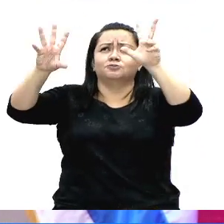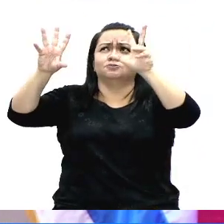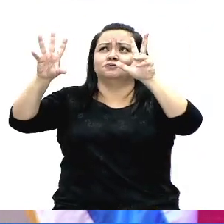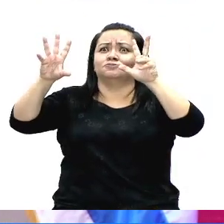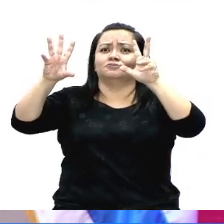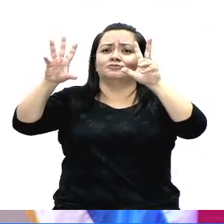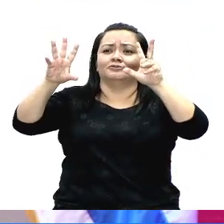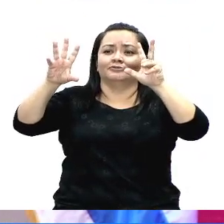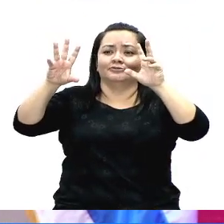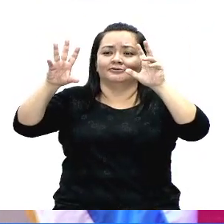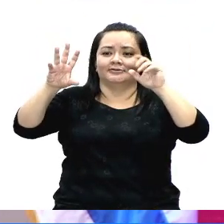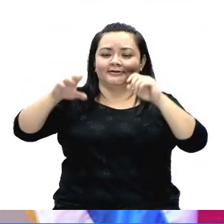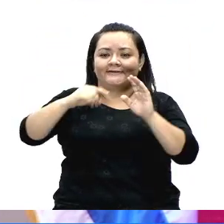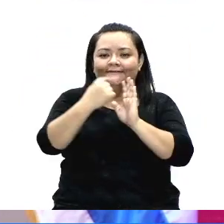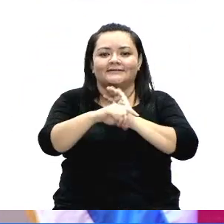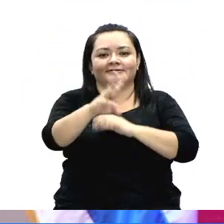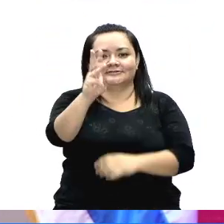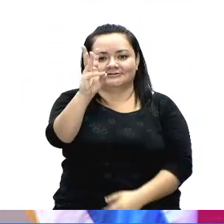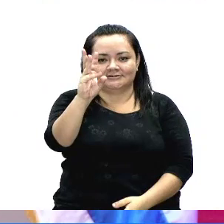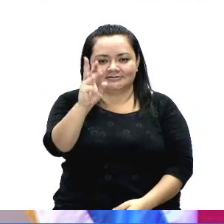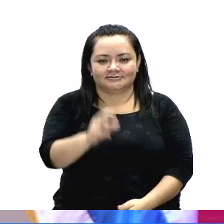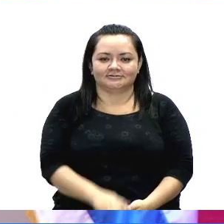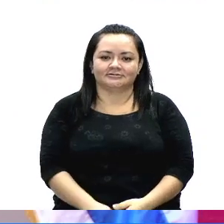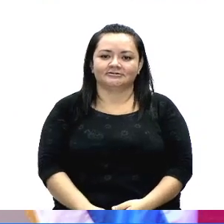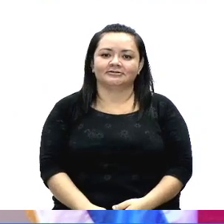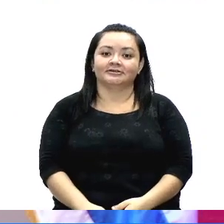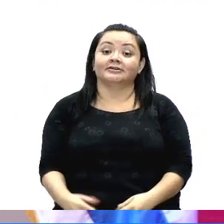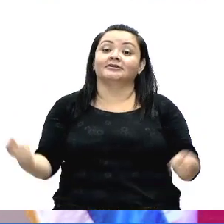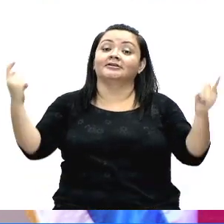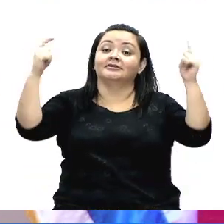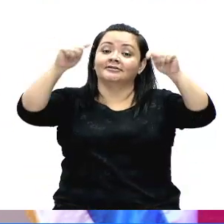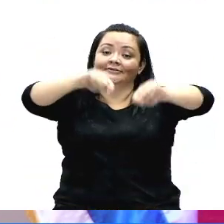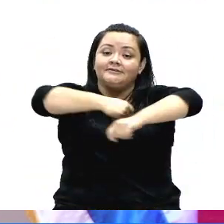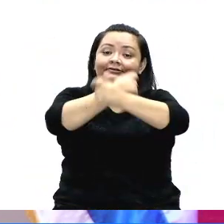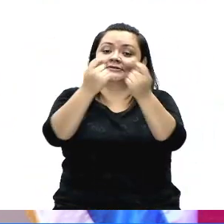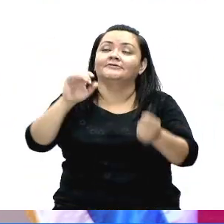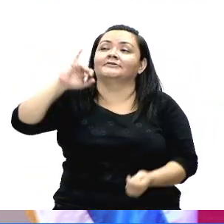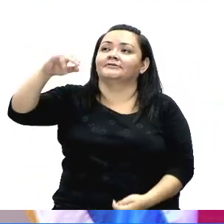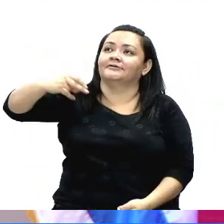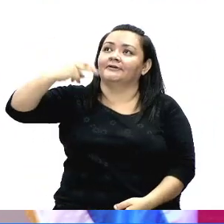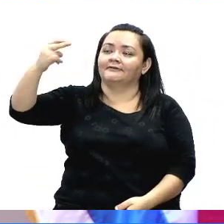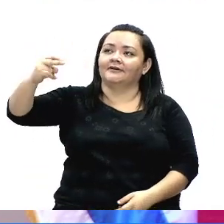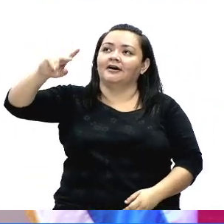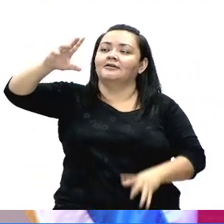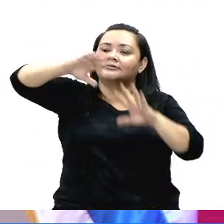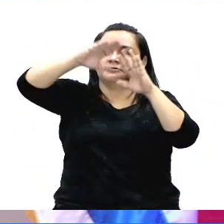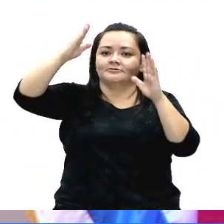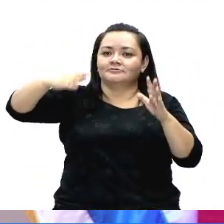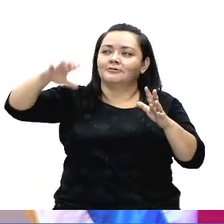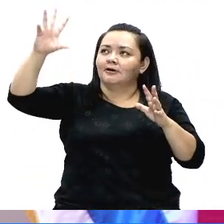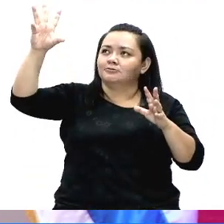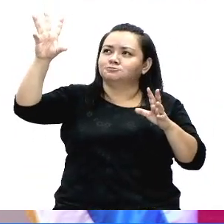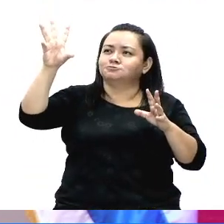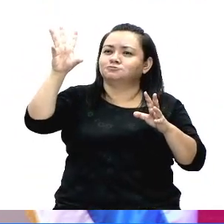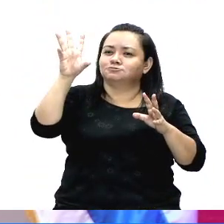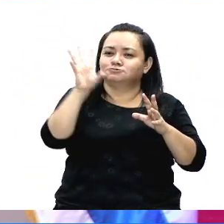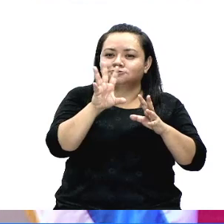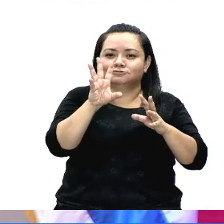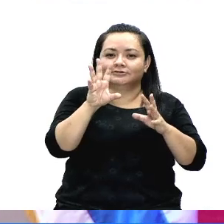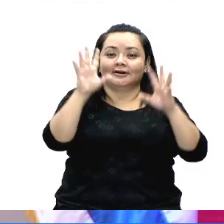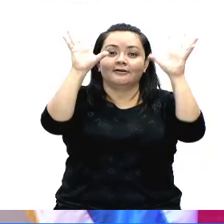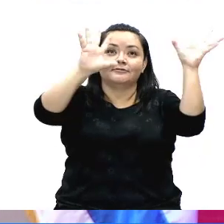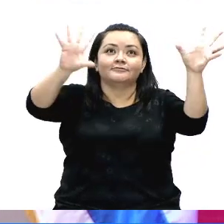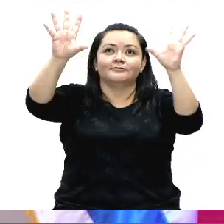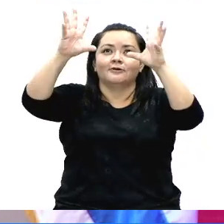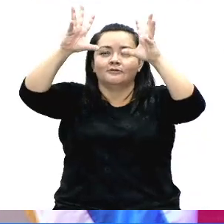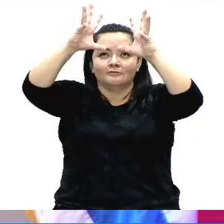16 por favor atención y la gloria de jehová reposó sobre el sinaí y la nube